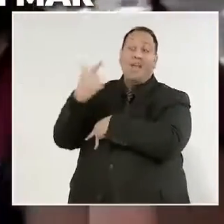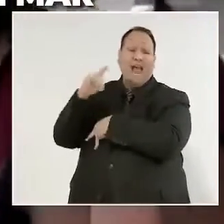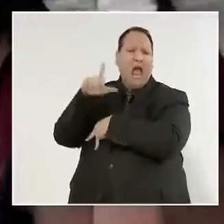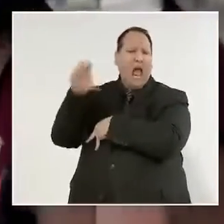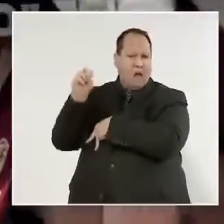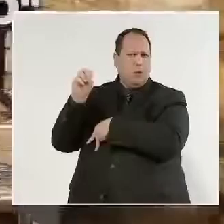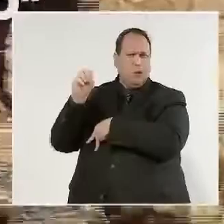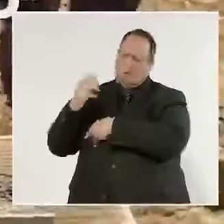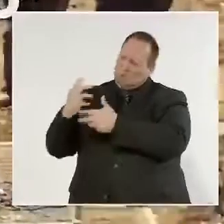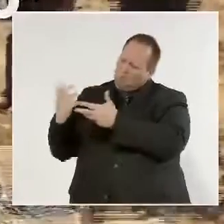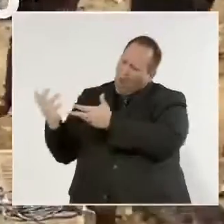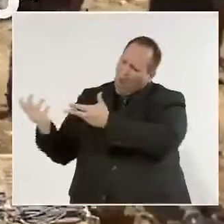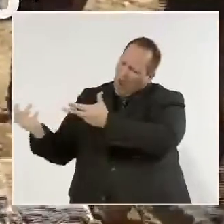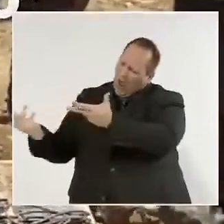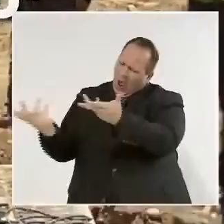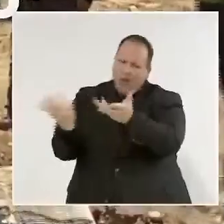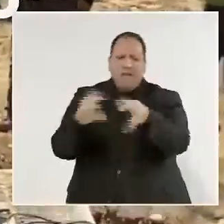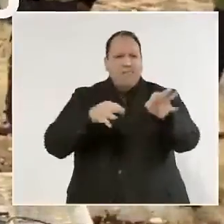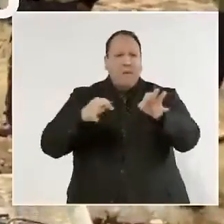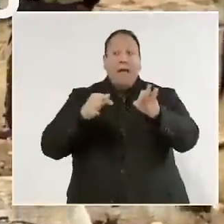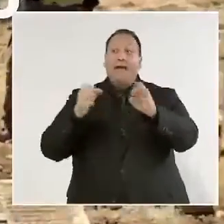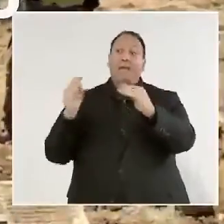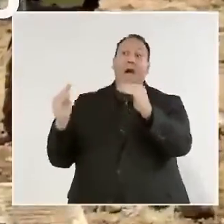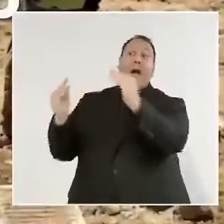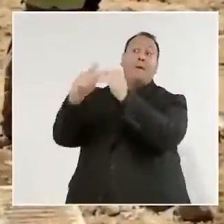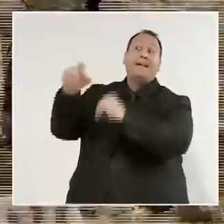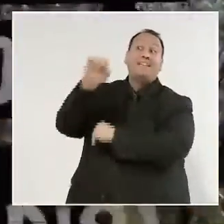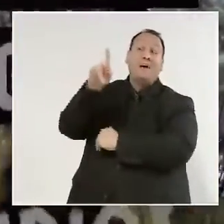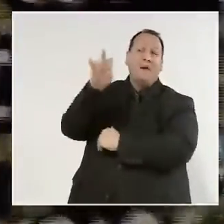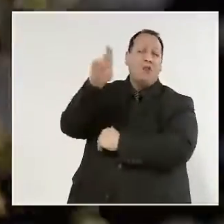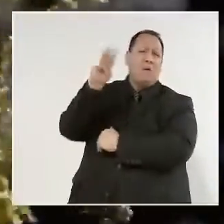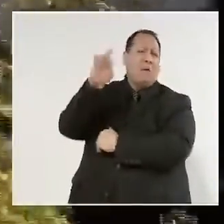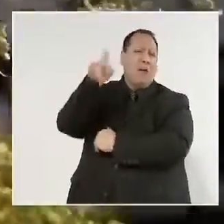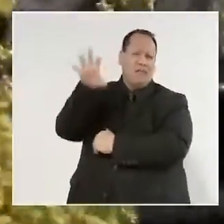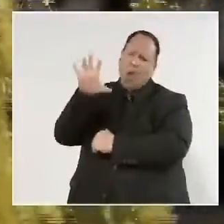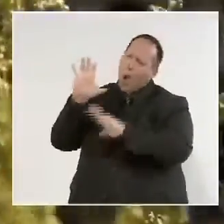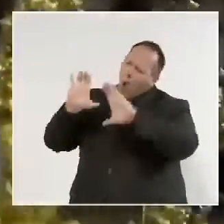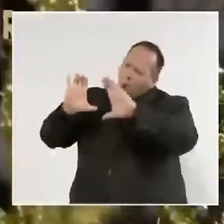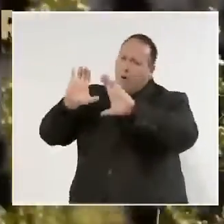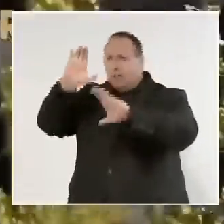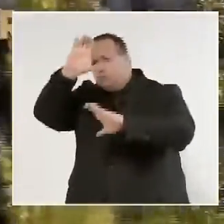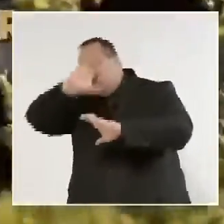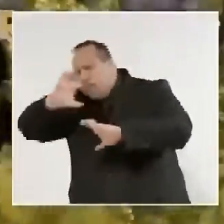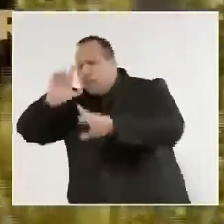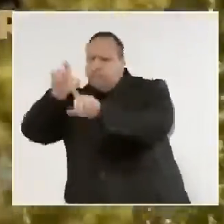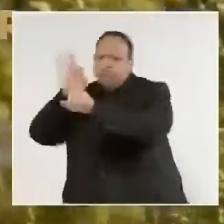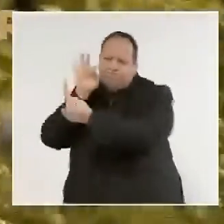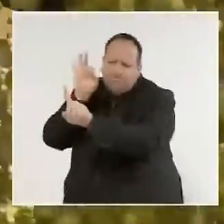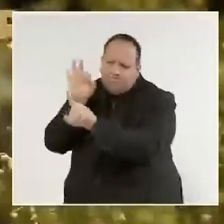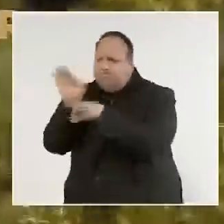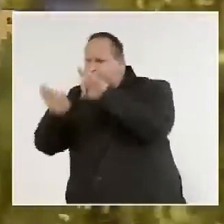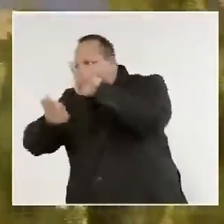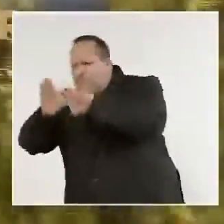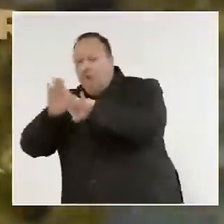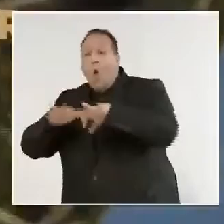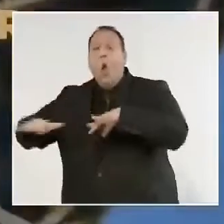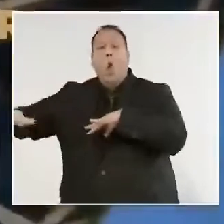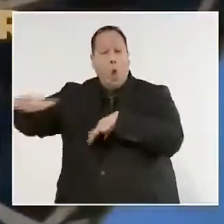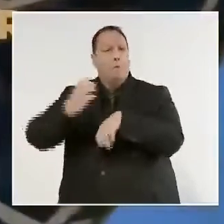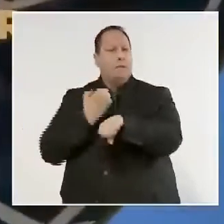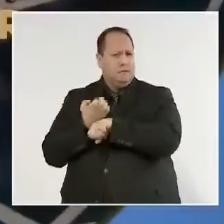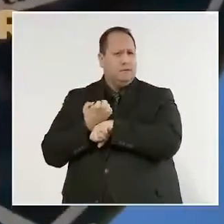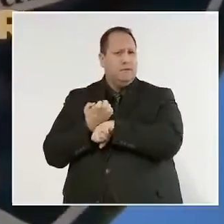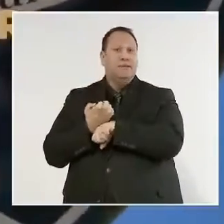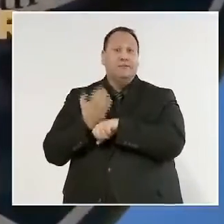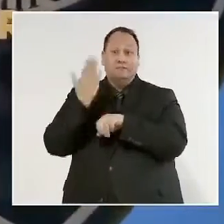Mar. Modernización de Puente El Gallo. Hemos trabajado para hacer de la Sierra de San Pedro Mártir un